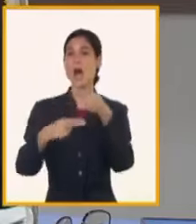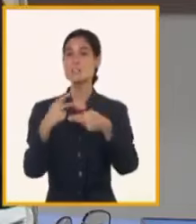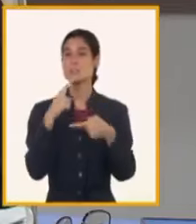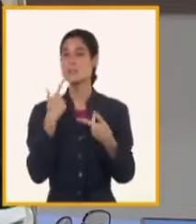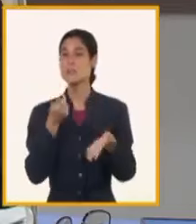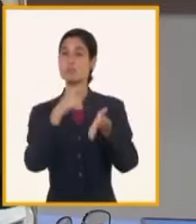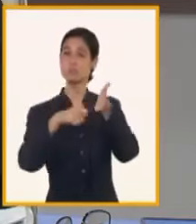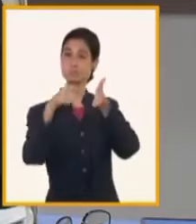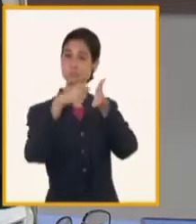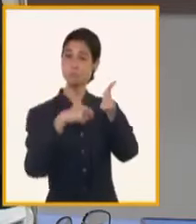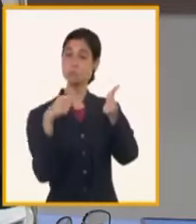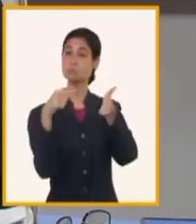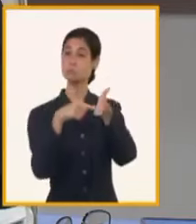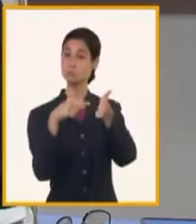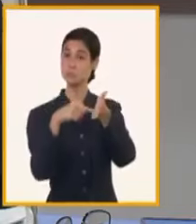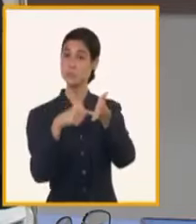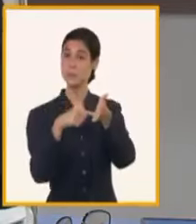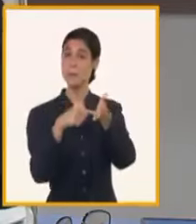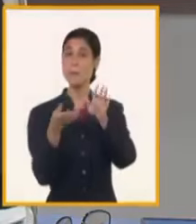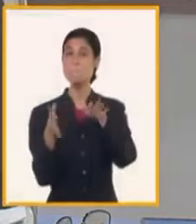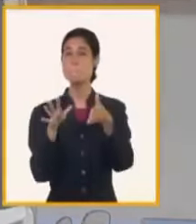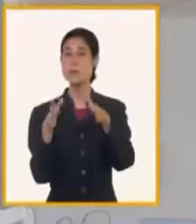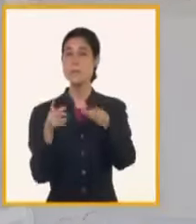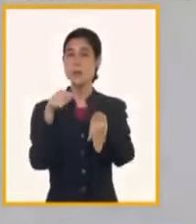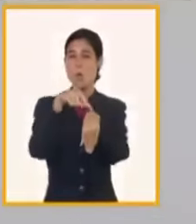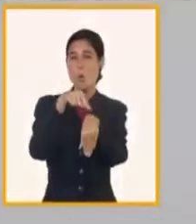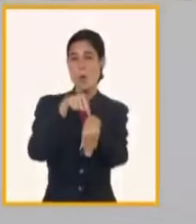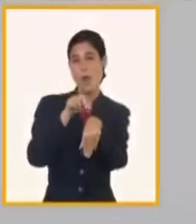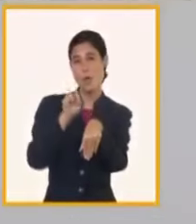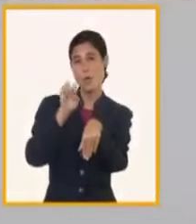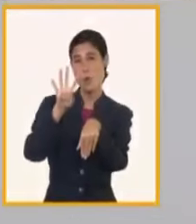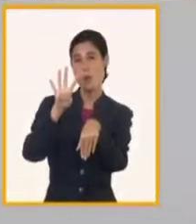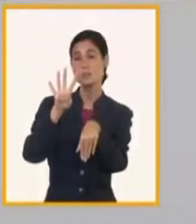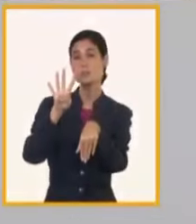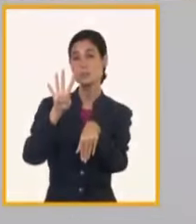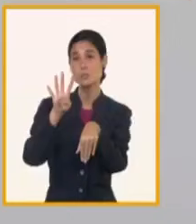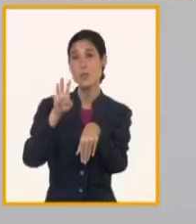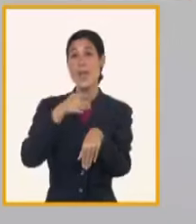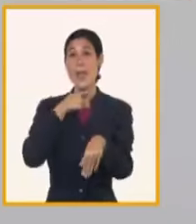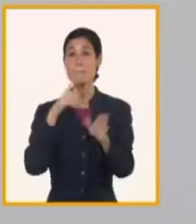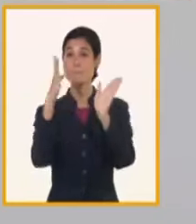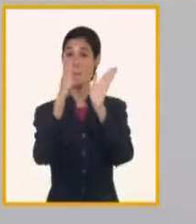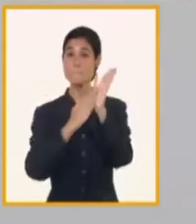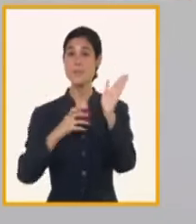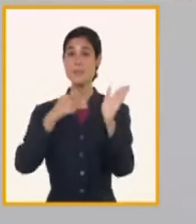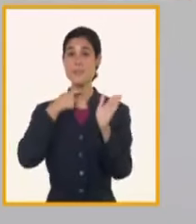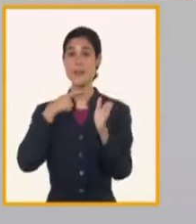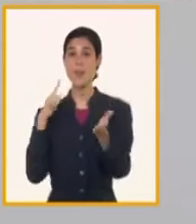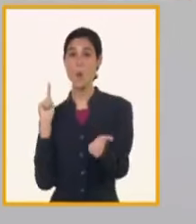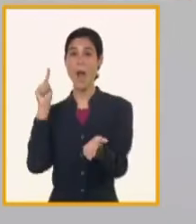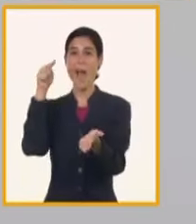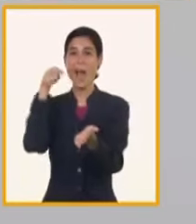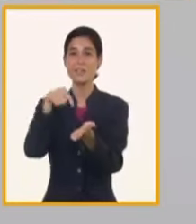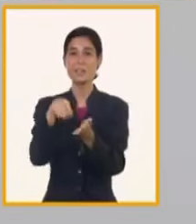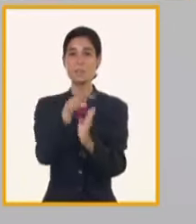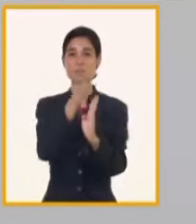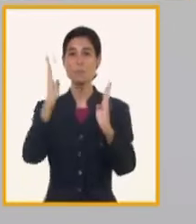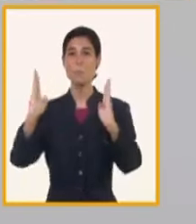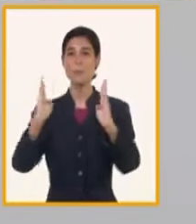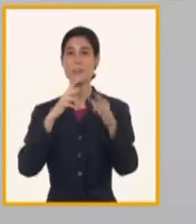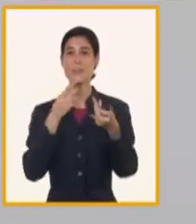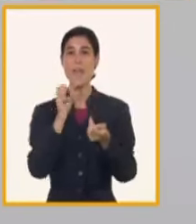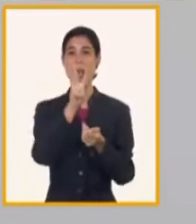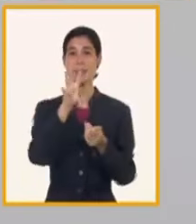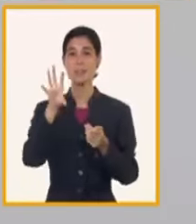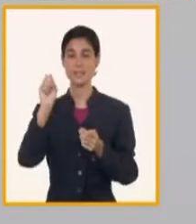como promedio en todos los meses eran 4 horas desde enero hasta el 30 de junio eso se fue